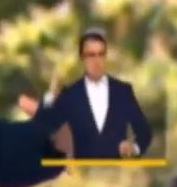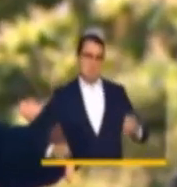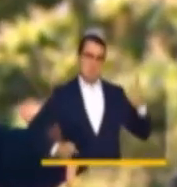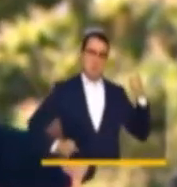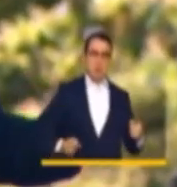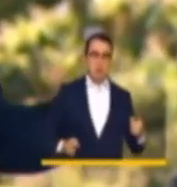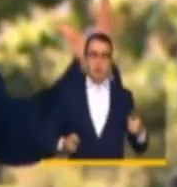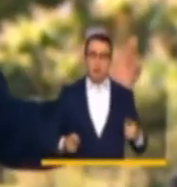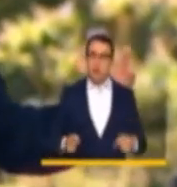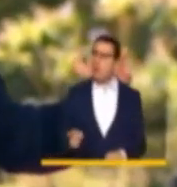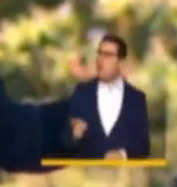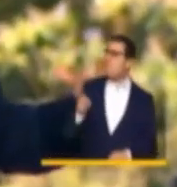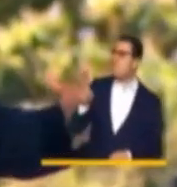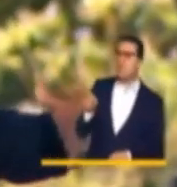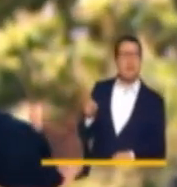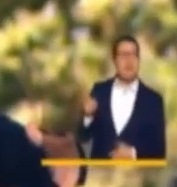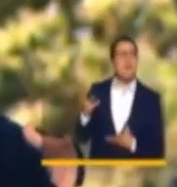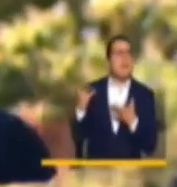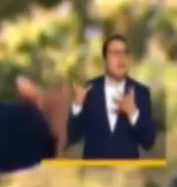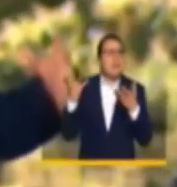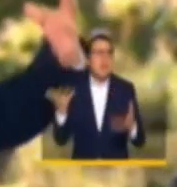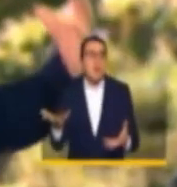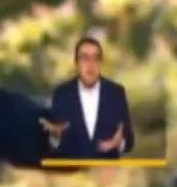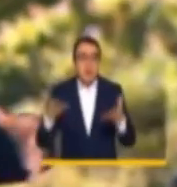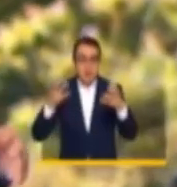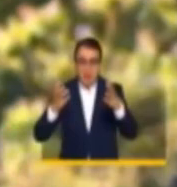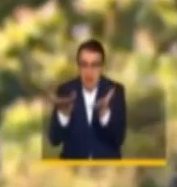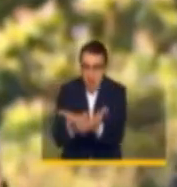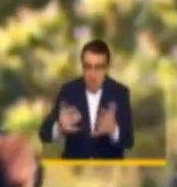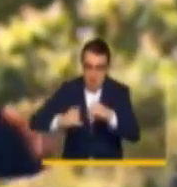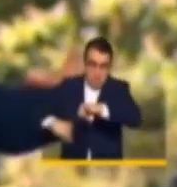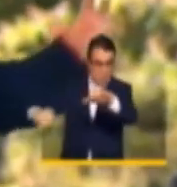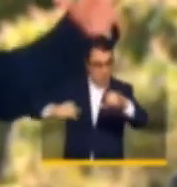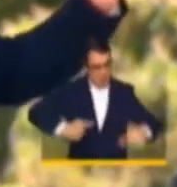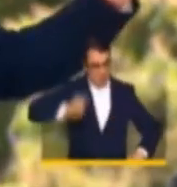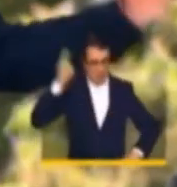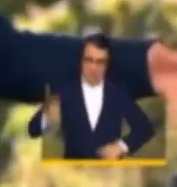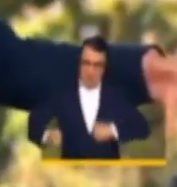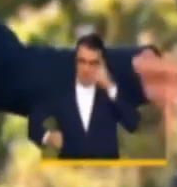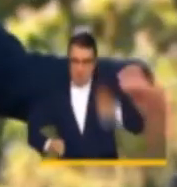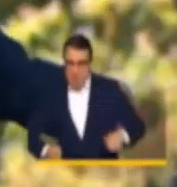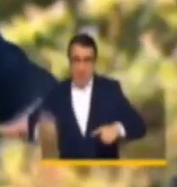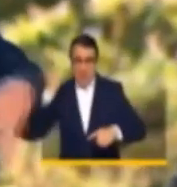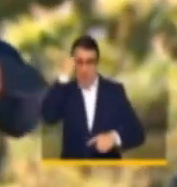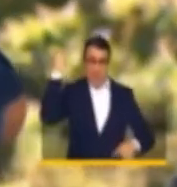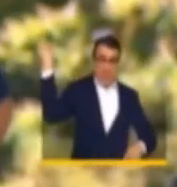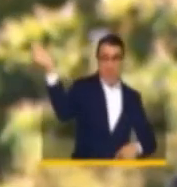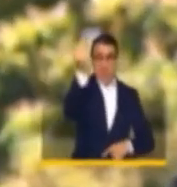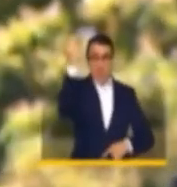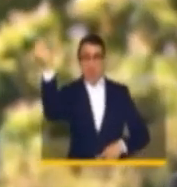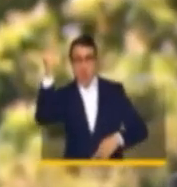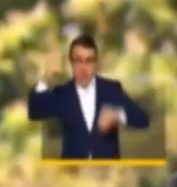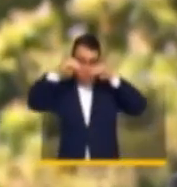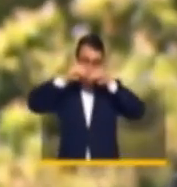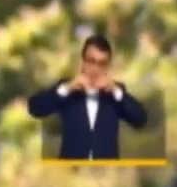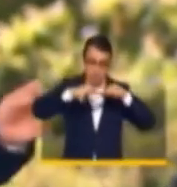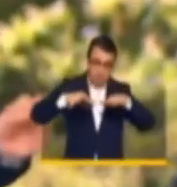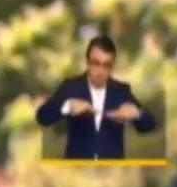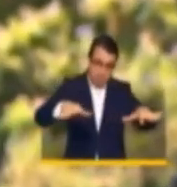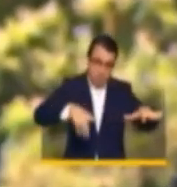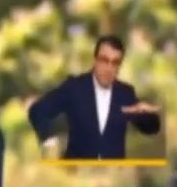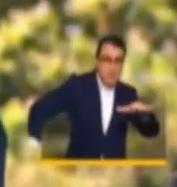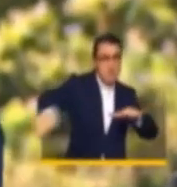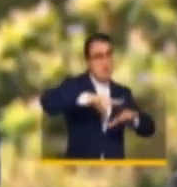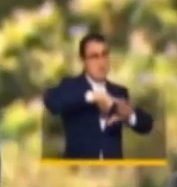ha derramado sangre después de Guatemala, o entre Guatemala y Colombia, son los países que más han